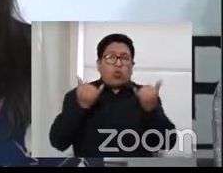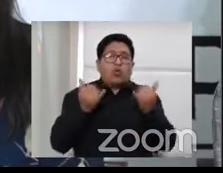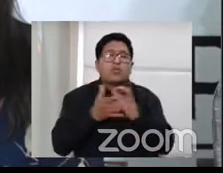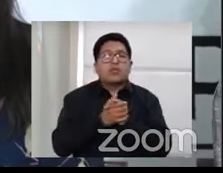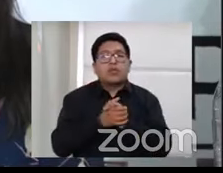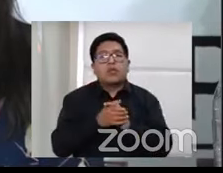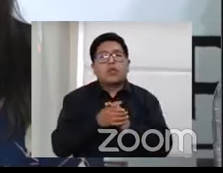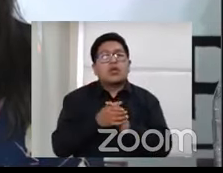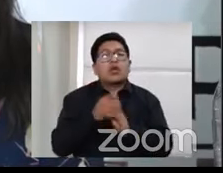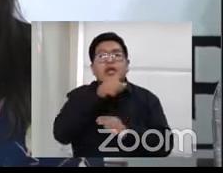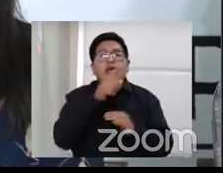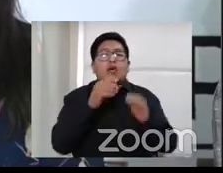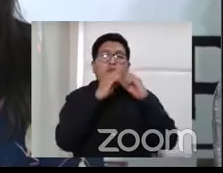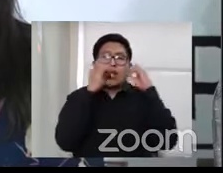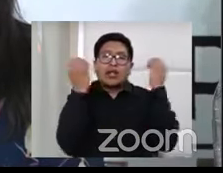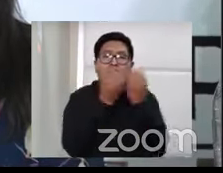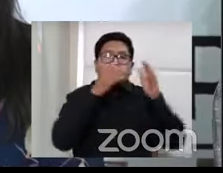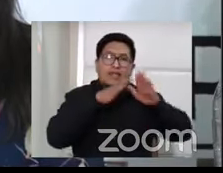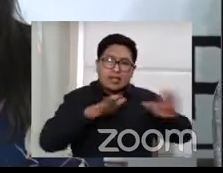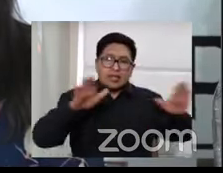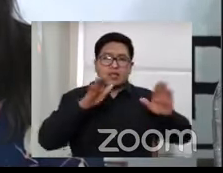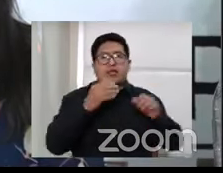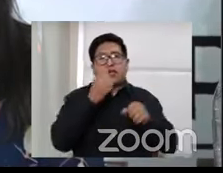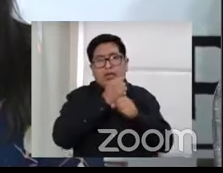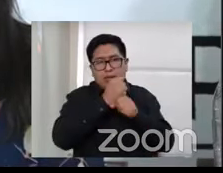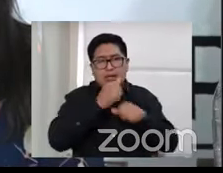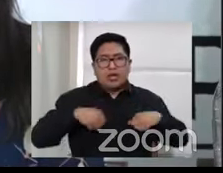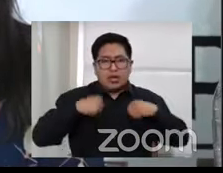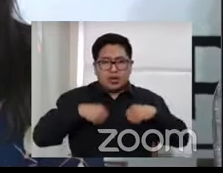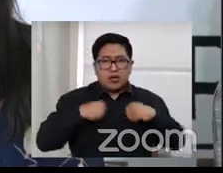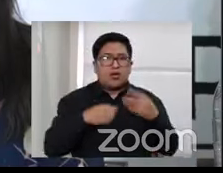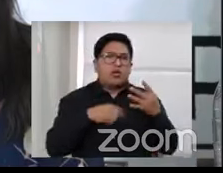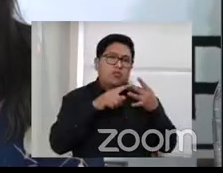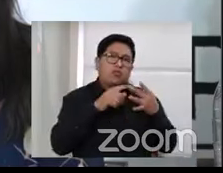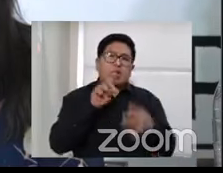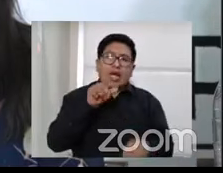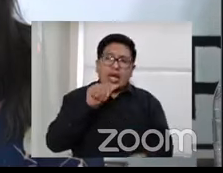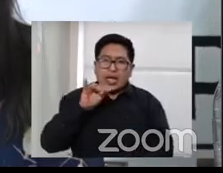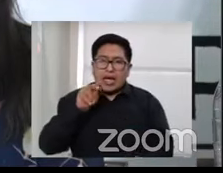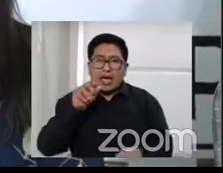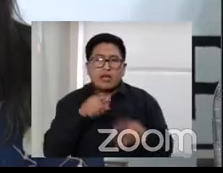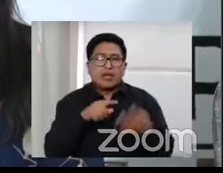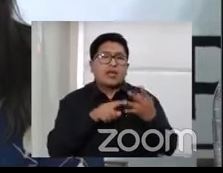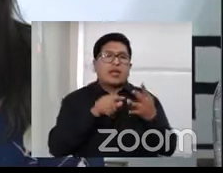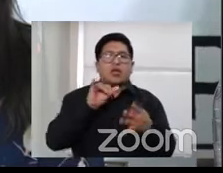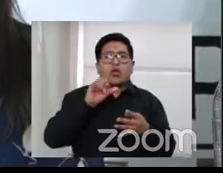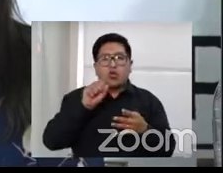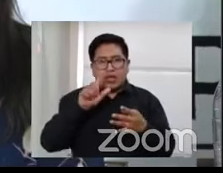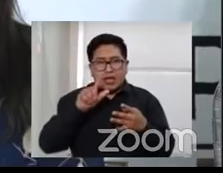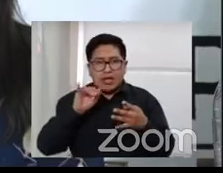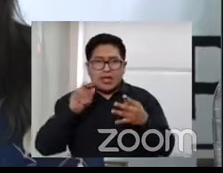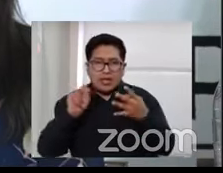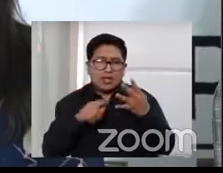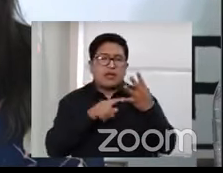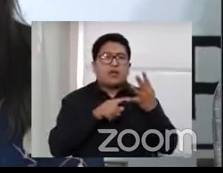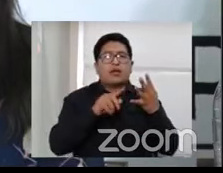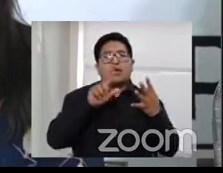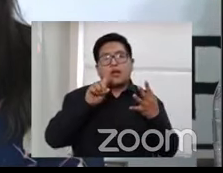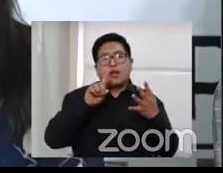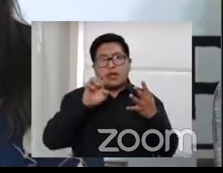una en especial a stephanie yucra a daiana paco a jocelyn gallego a reina copa